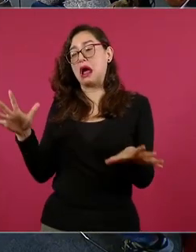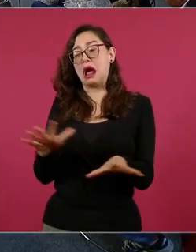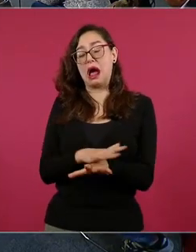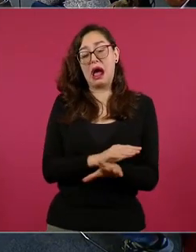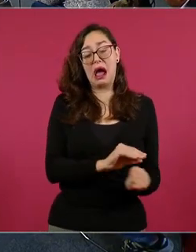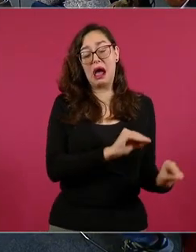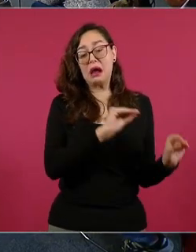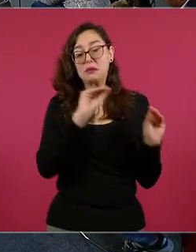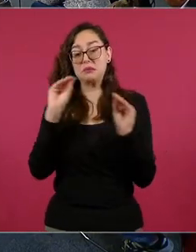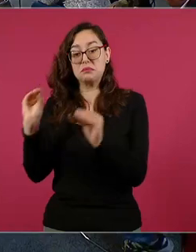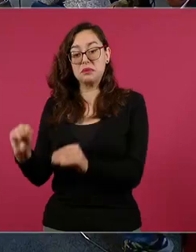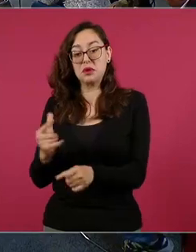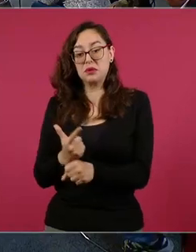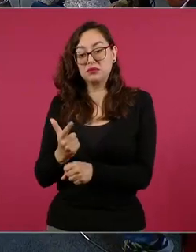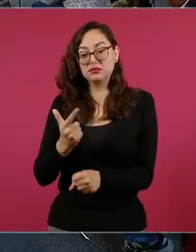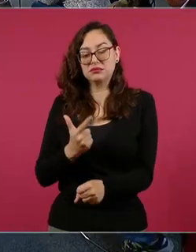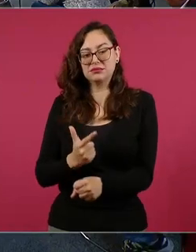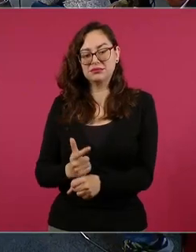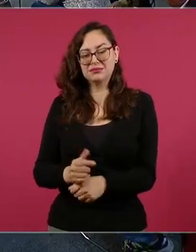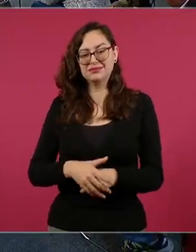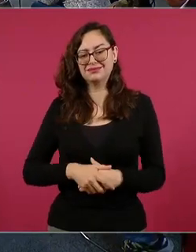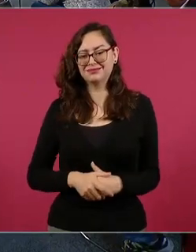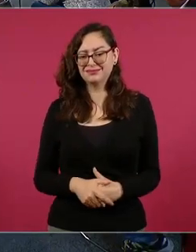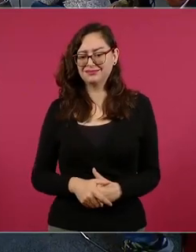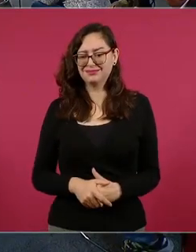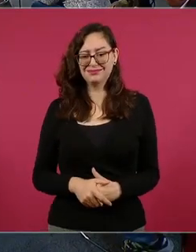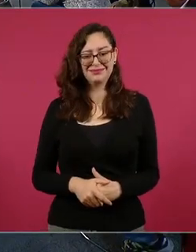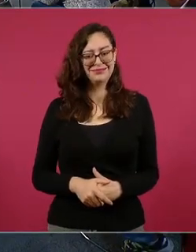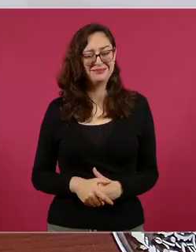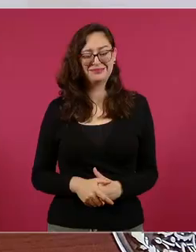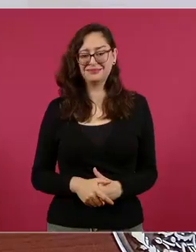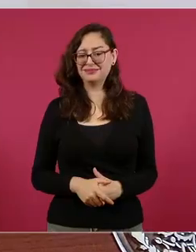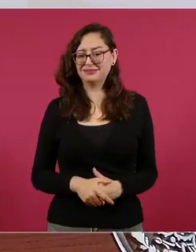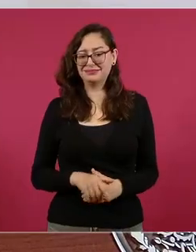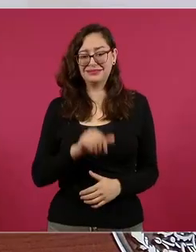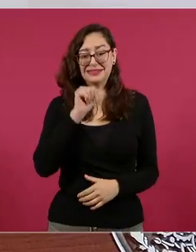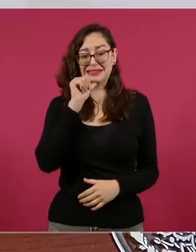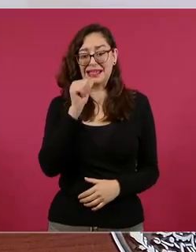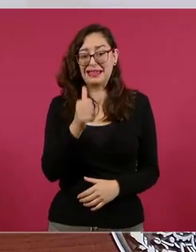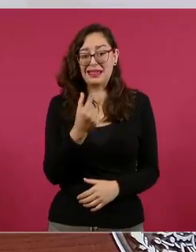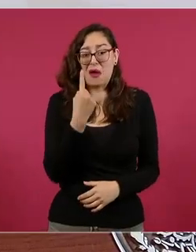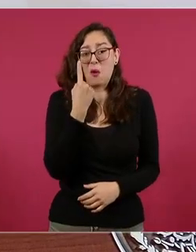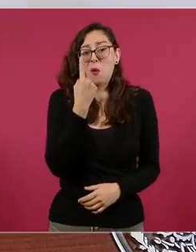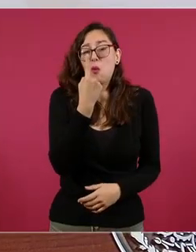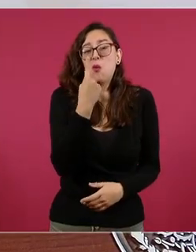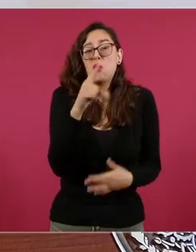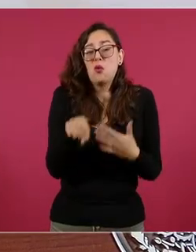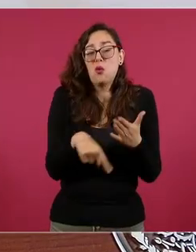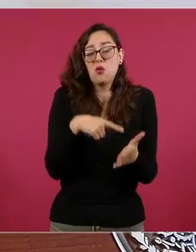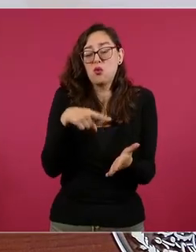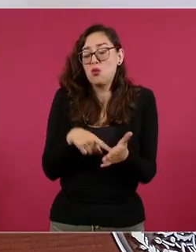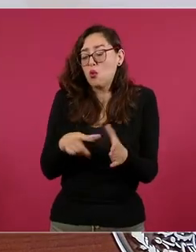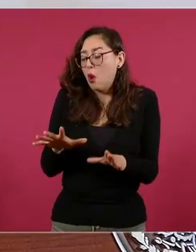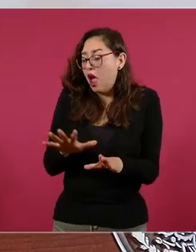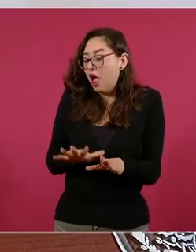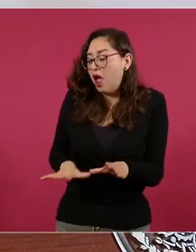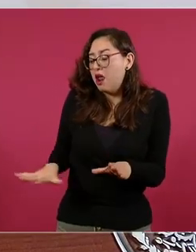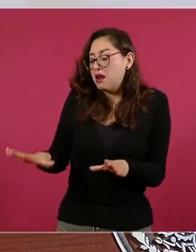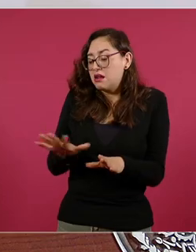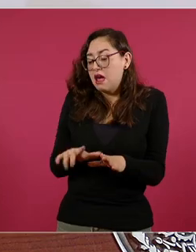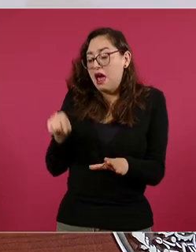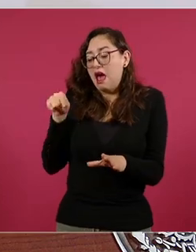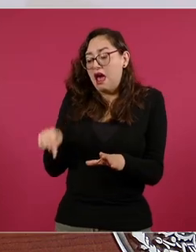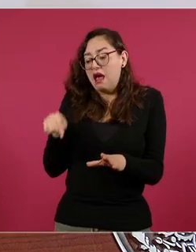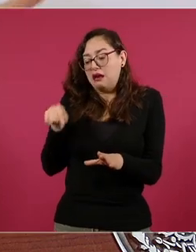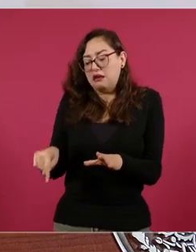Nada de eso, hay una confrontación de dos grupos, ya se está atendiendo.